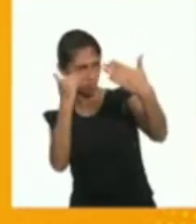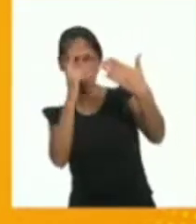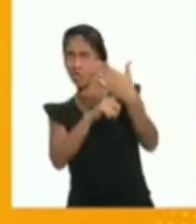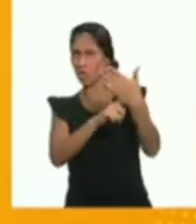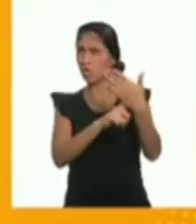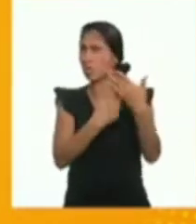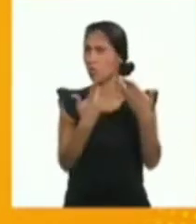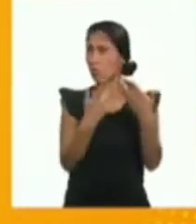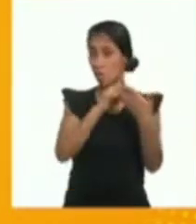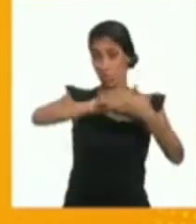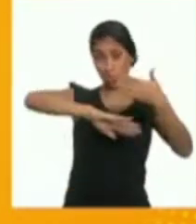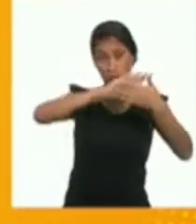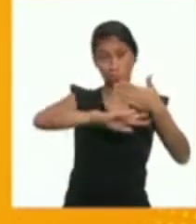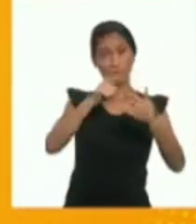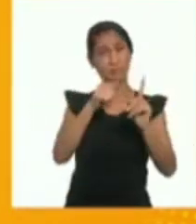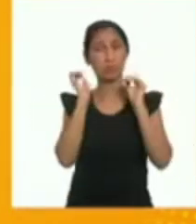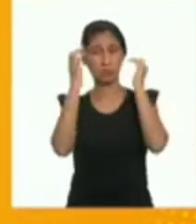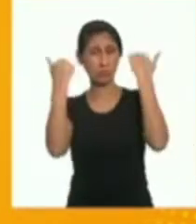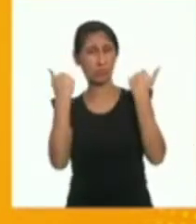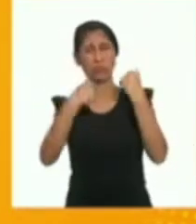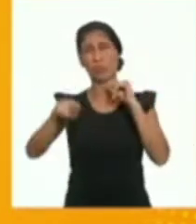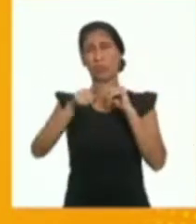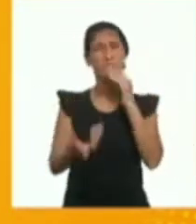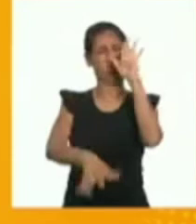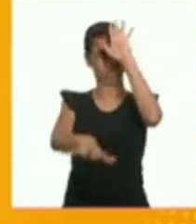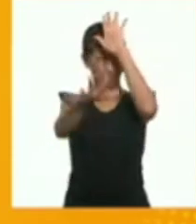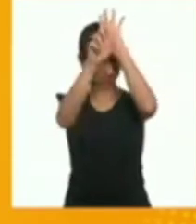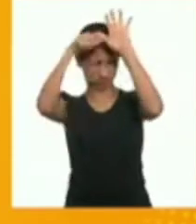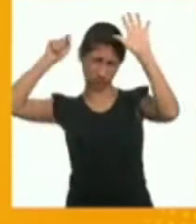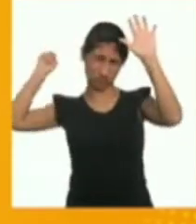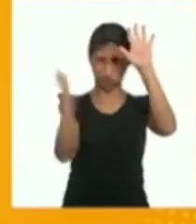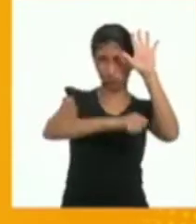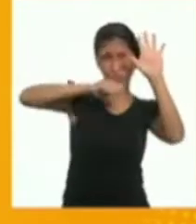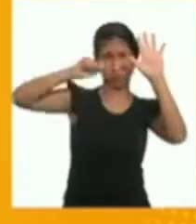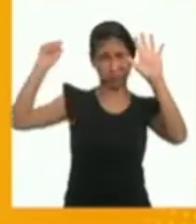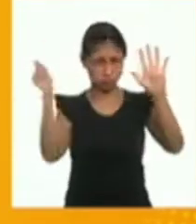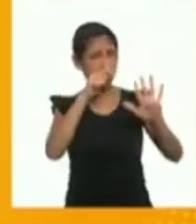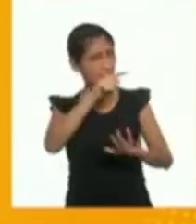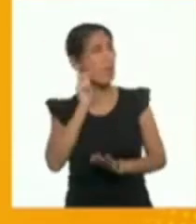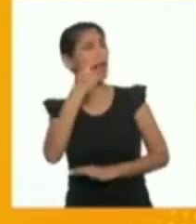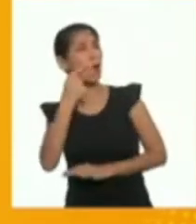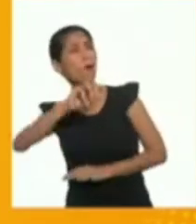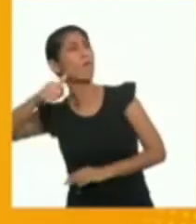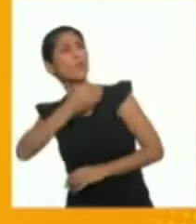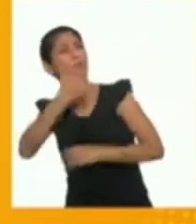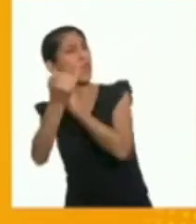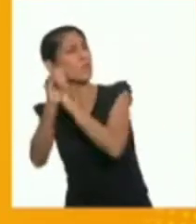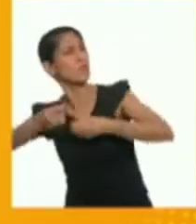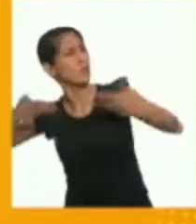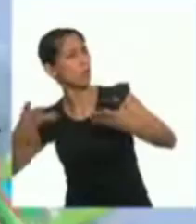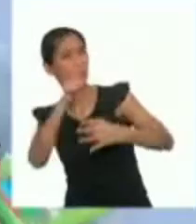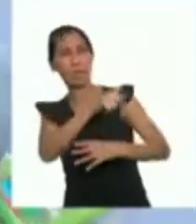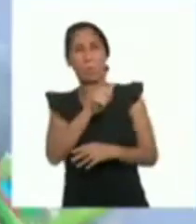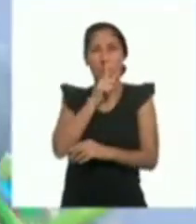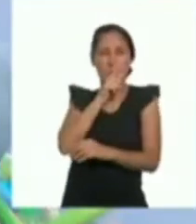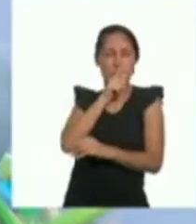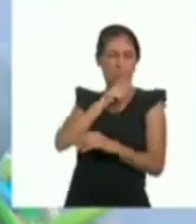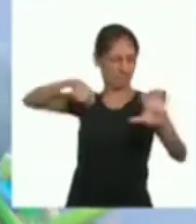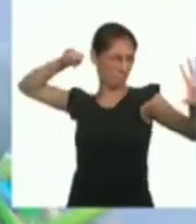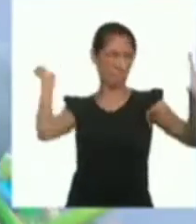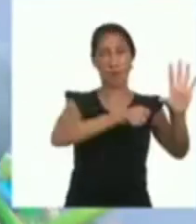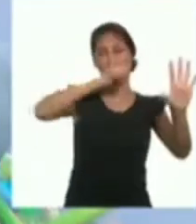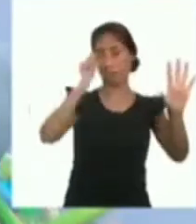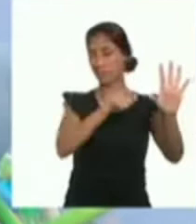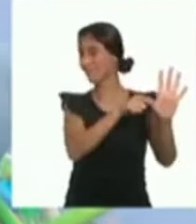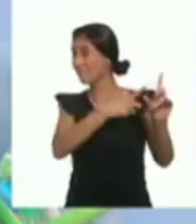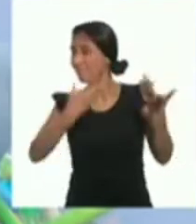al cual se documenta que fue sometida la heroína, con el fin de que delatara a sus compañeros independentistas. Qué importante